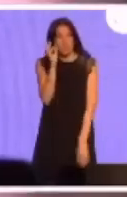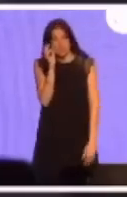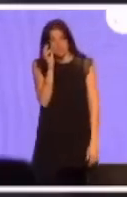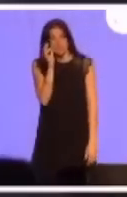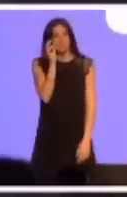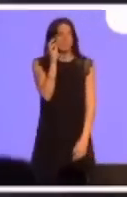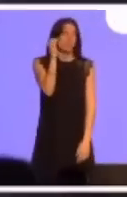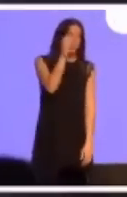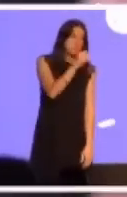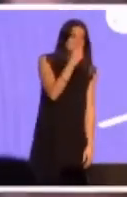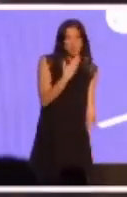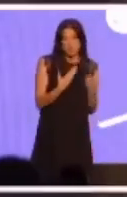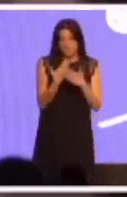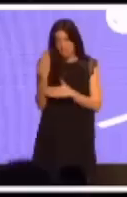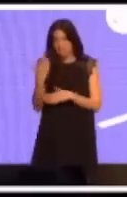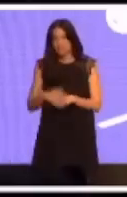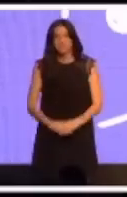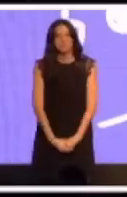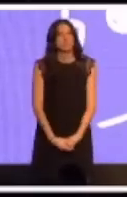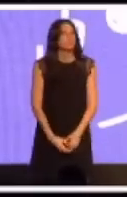compañeros Buenos días